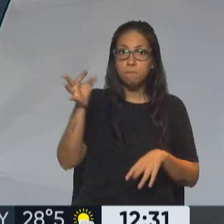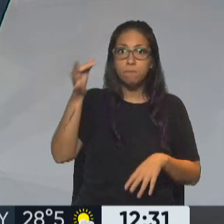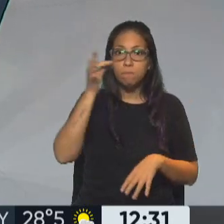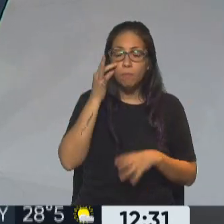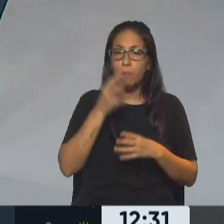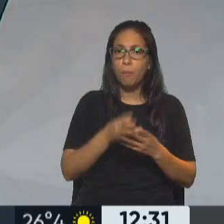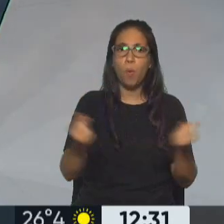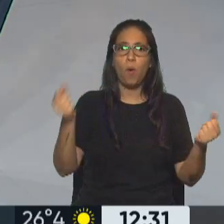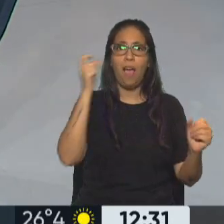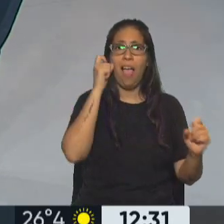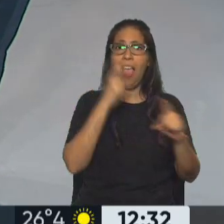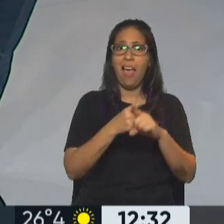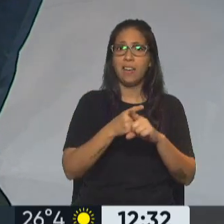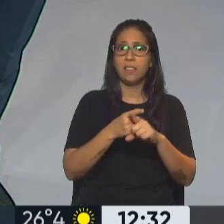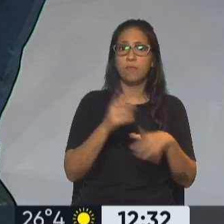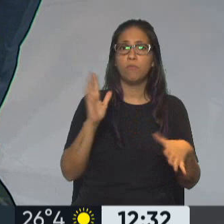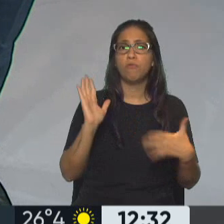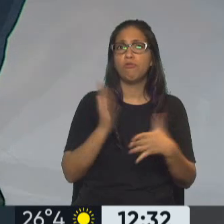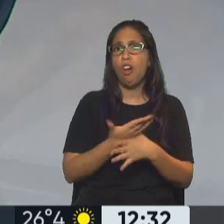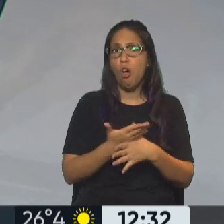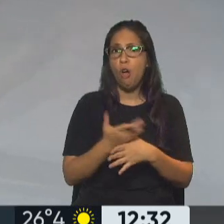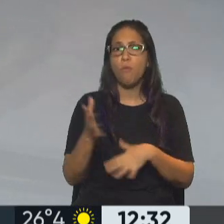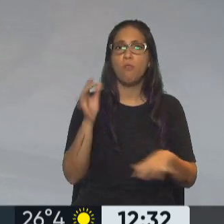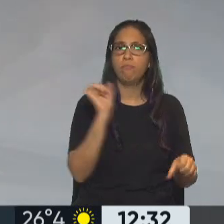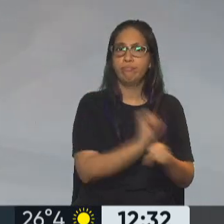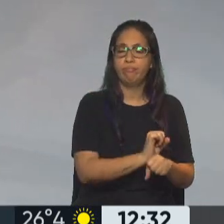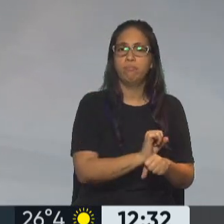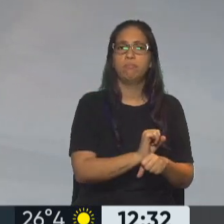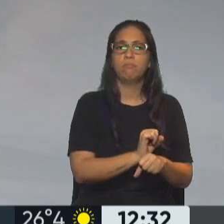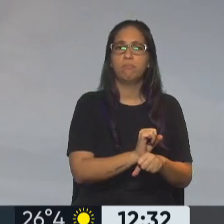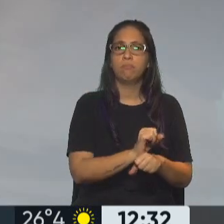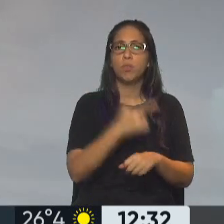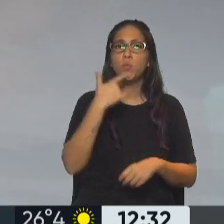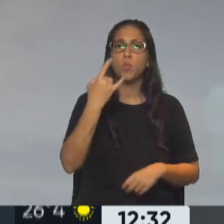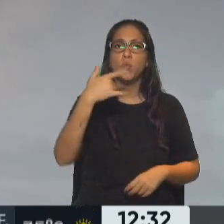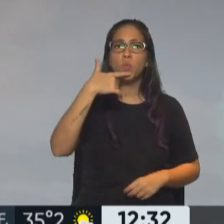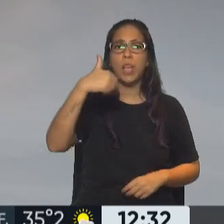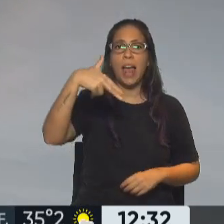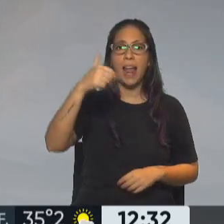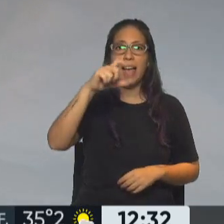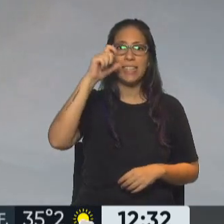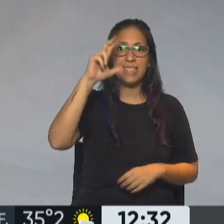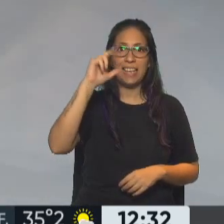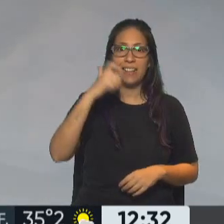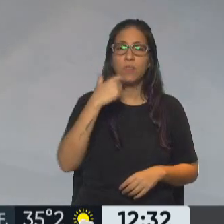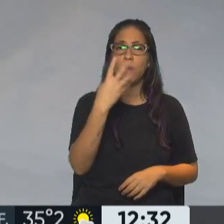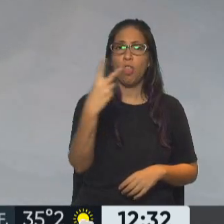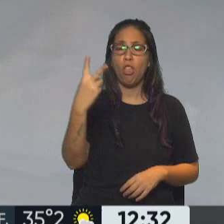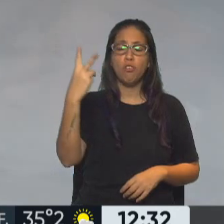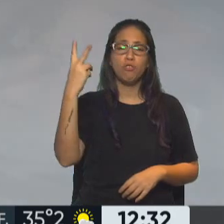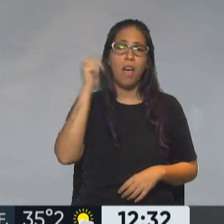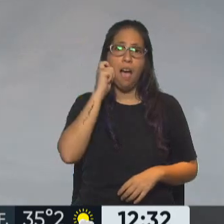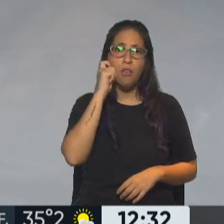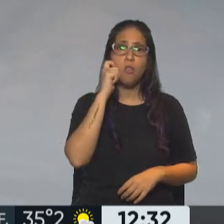su expareja su novio que está detenido estamos hablando de Susana Cáceres 42 años cuatro hijos